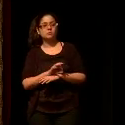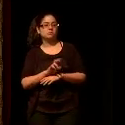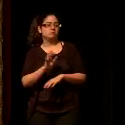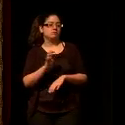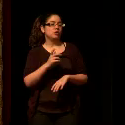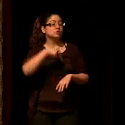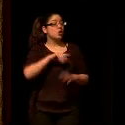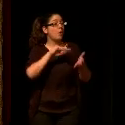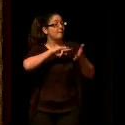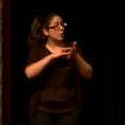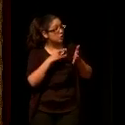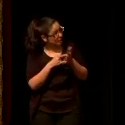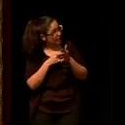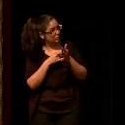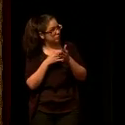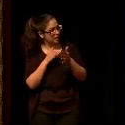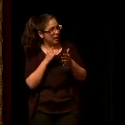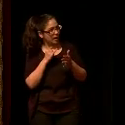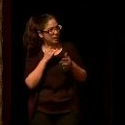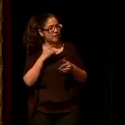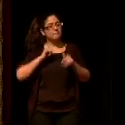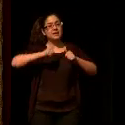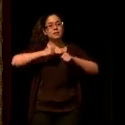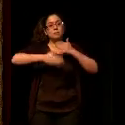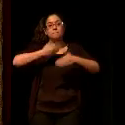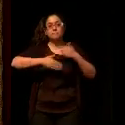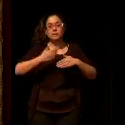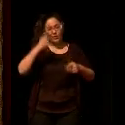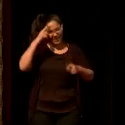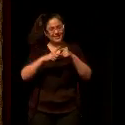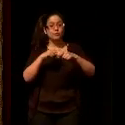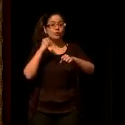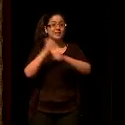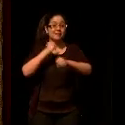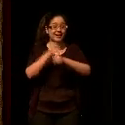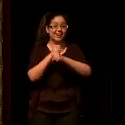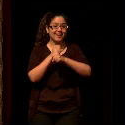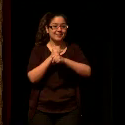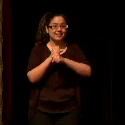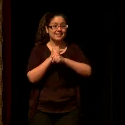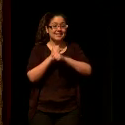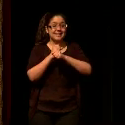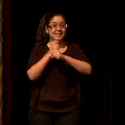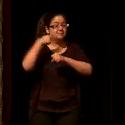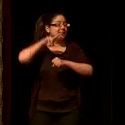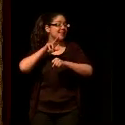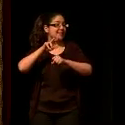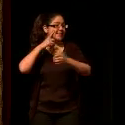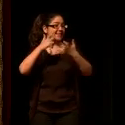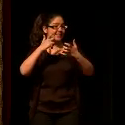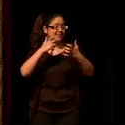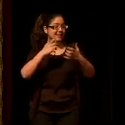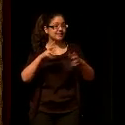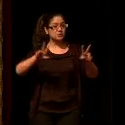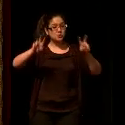tenemos proyectos que están en marcha que además estamos trabajando para desarrollar nuevas experiencias artísticas como ésta desde la